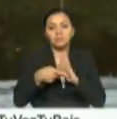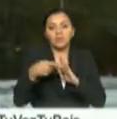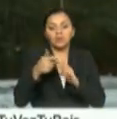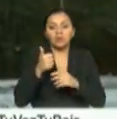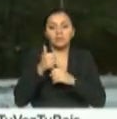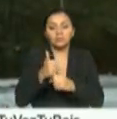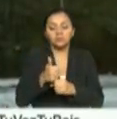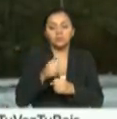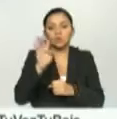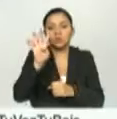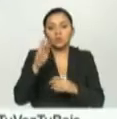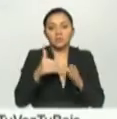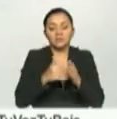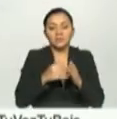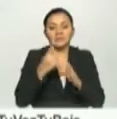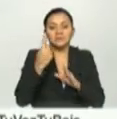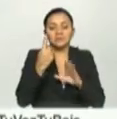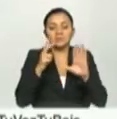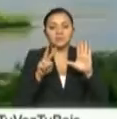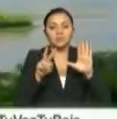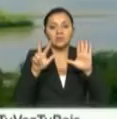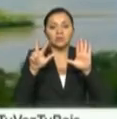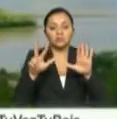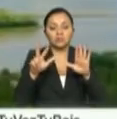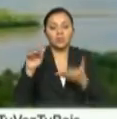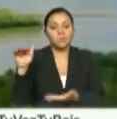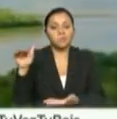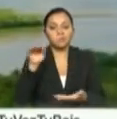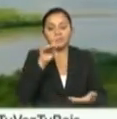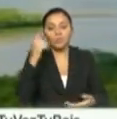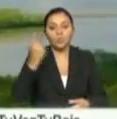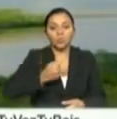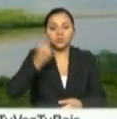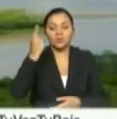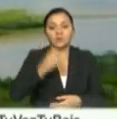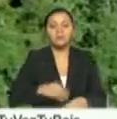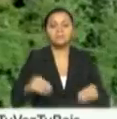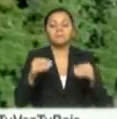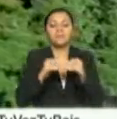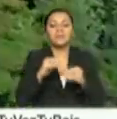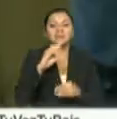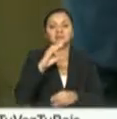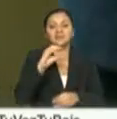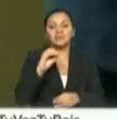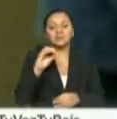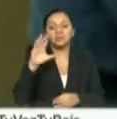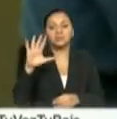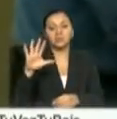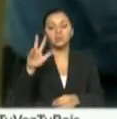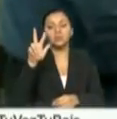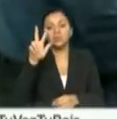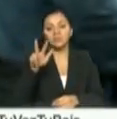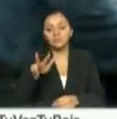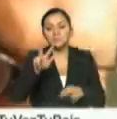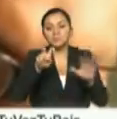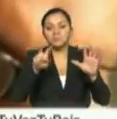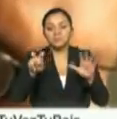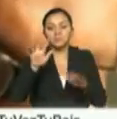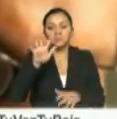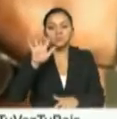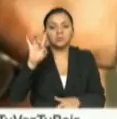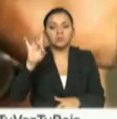potencial de 4.178 barriles por día, seguido por el pozo C05 con 3.758